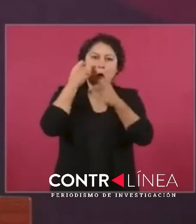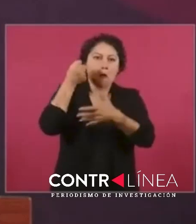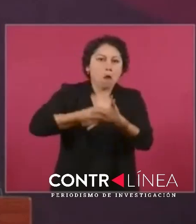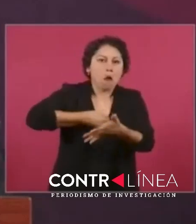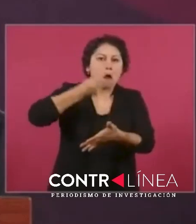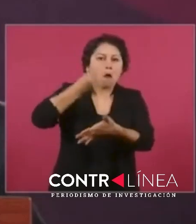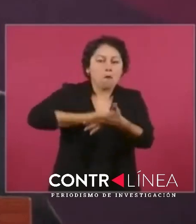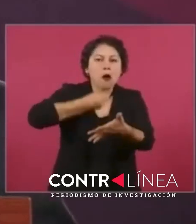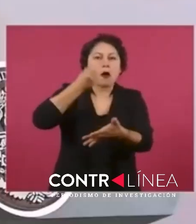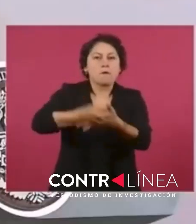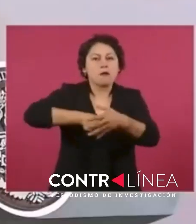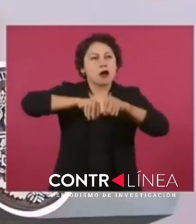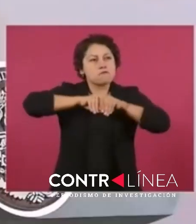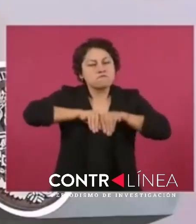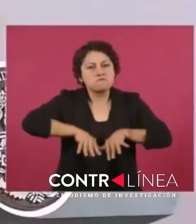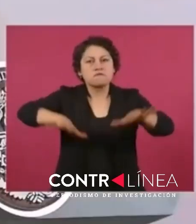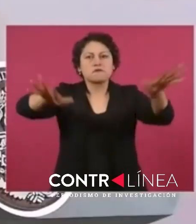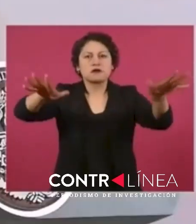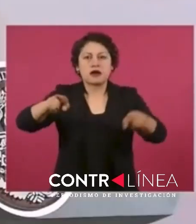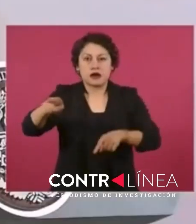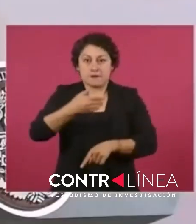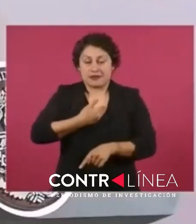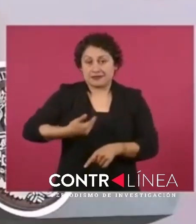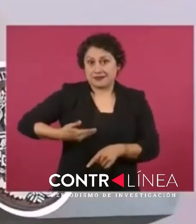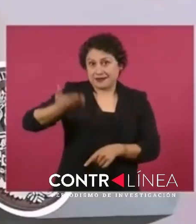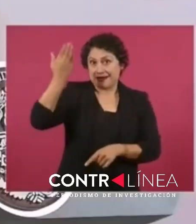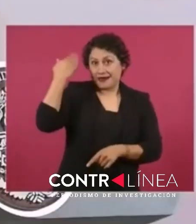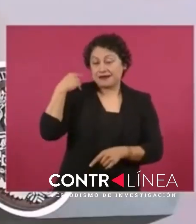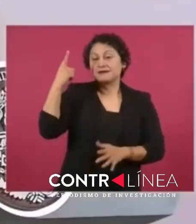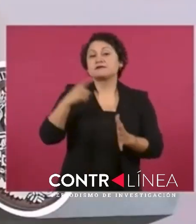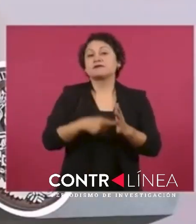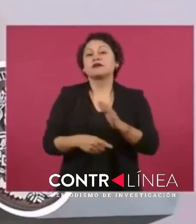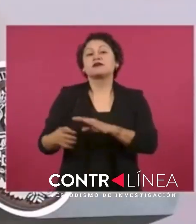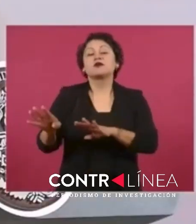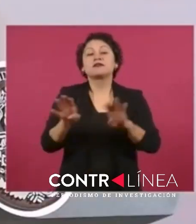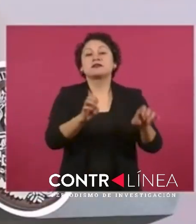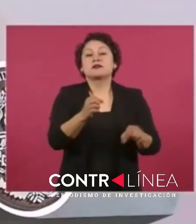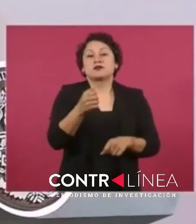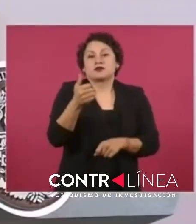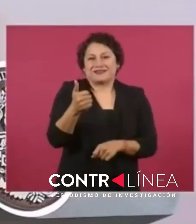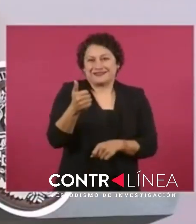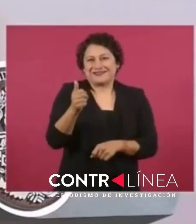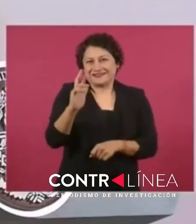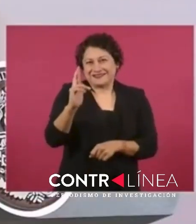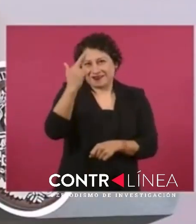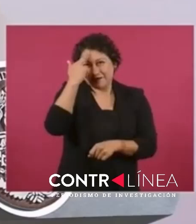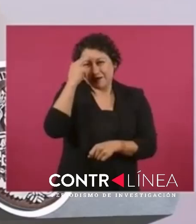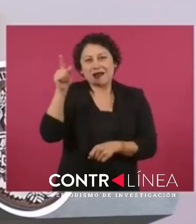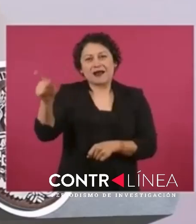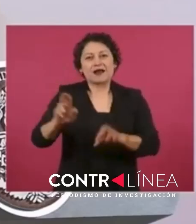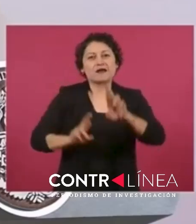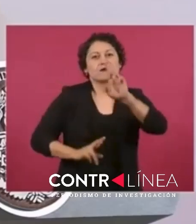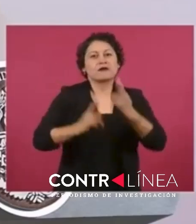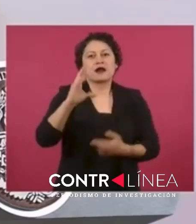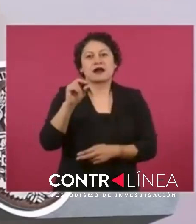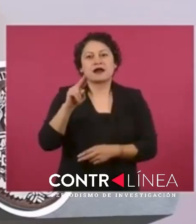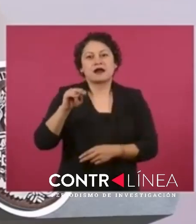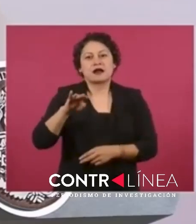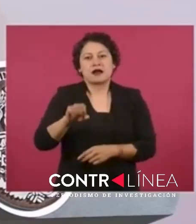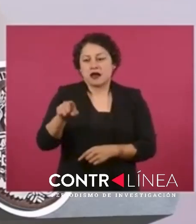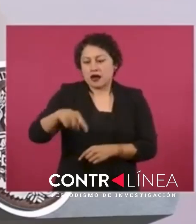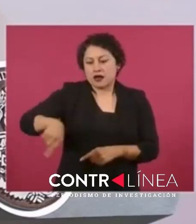el presidente de la huelga de Cananea en 1906, ahí la mayoría de los mineros no sabía leer. Sin embargo, llegaba un